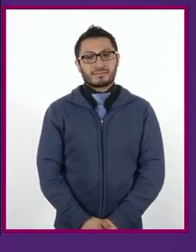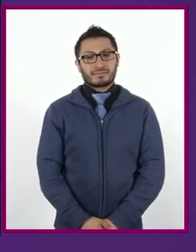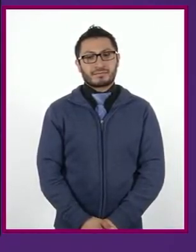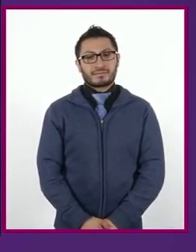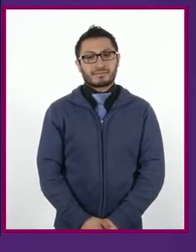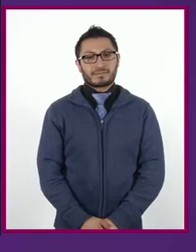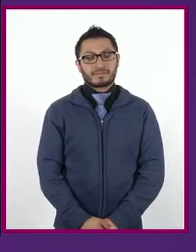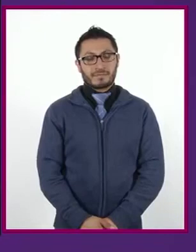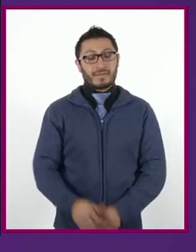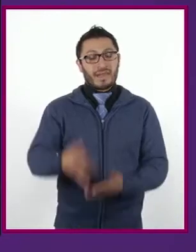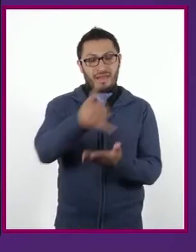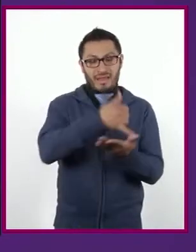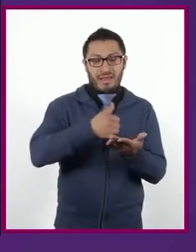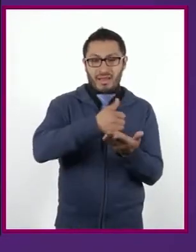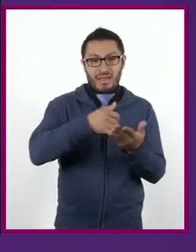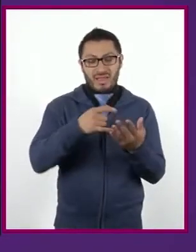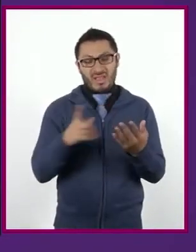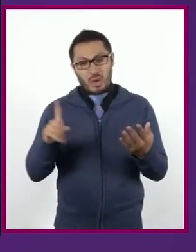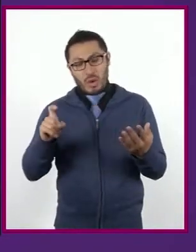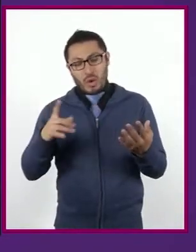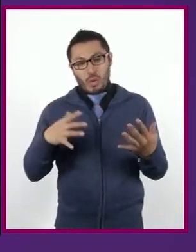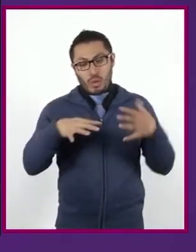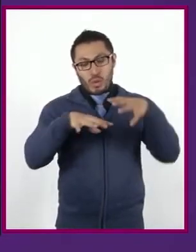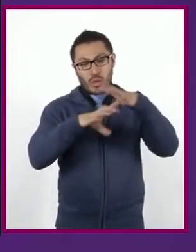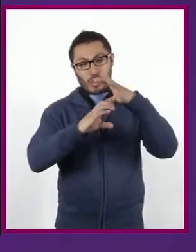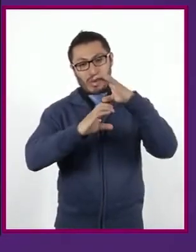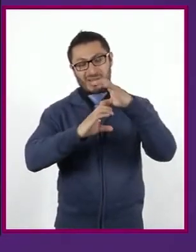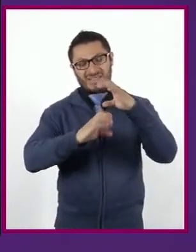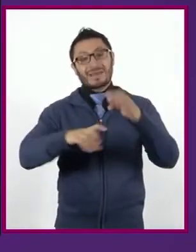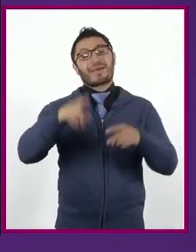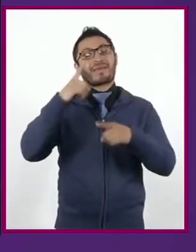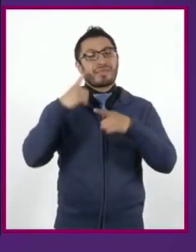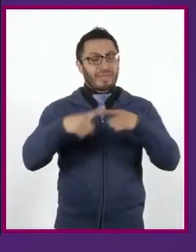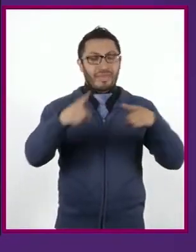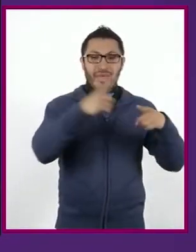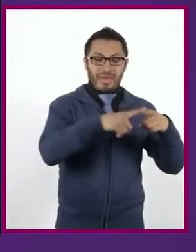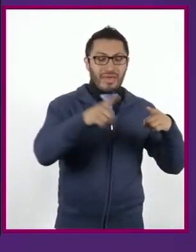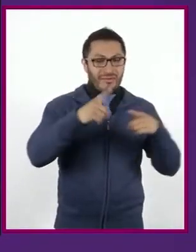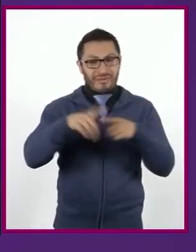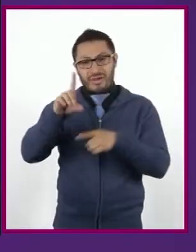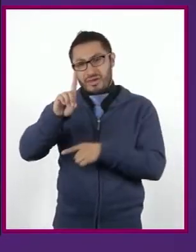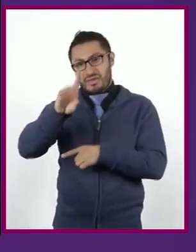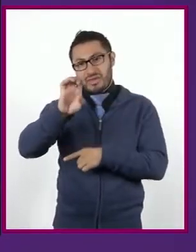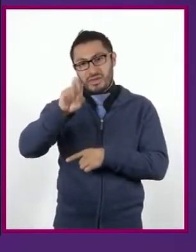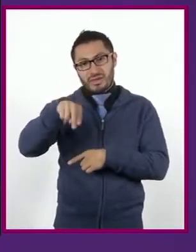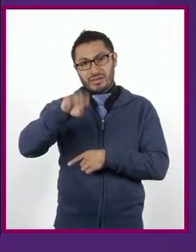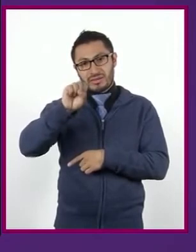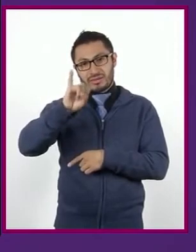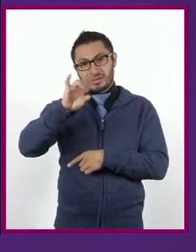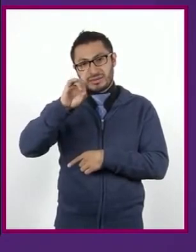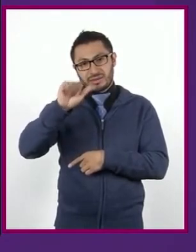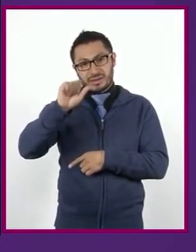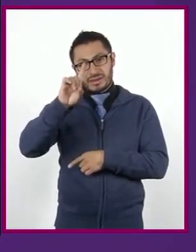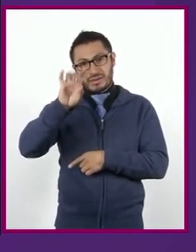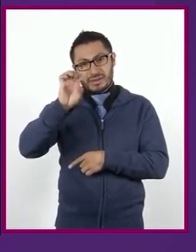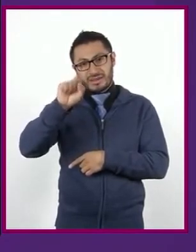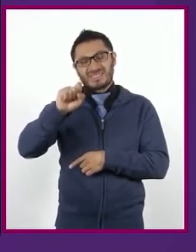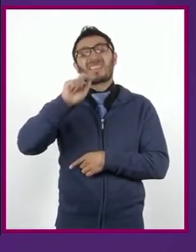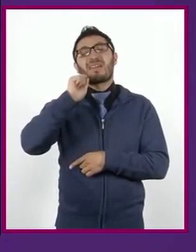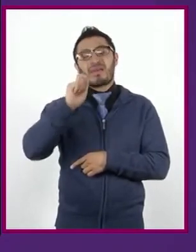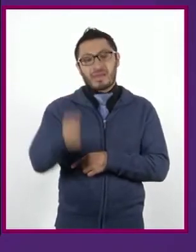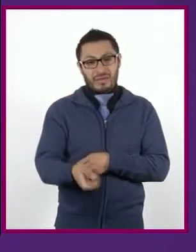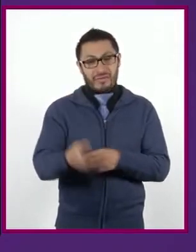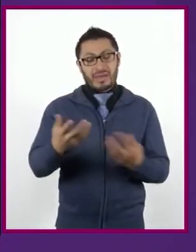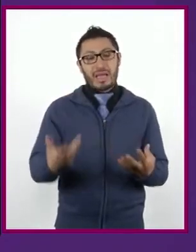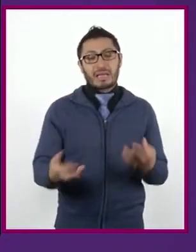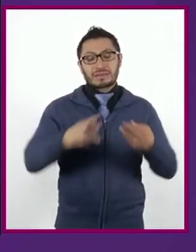El hecho de que el aceite flote en el agua se debe a la diferencia de densidades que tienen estas sustancias. La densidad es